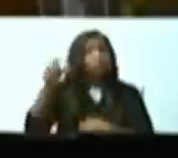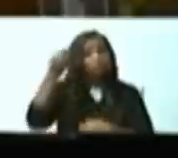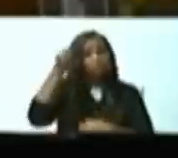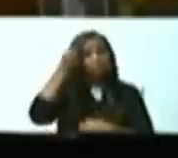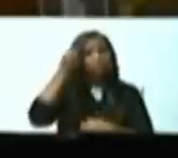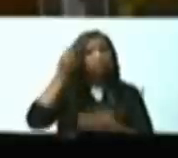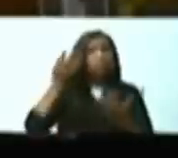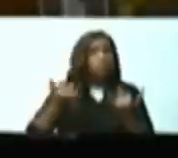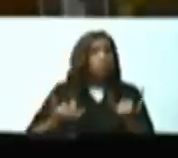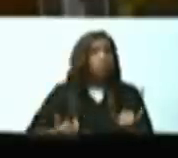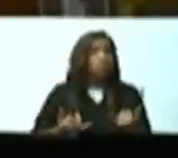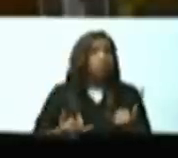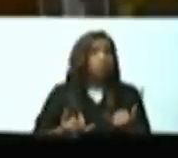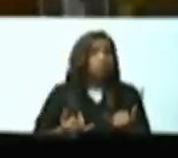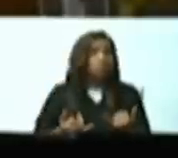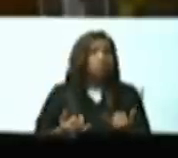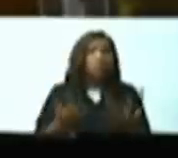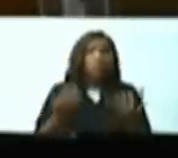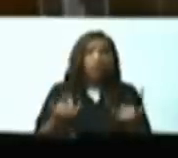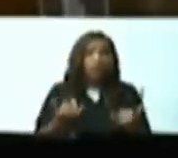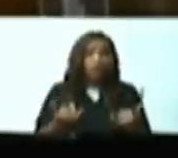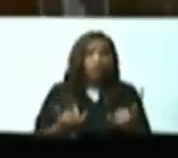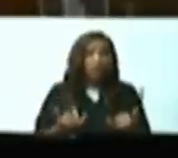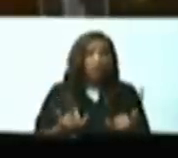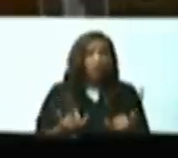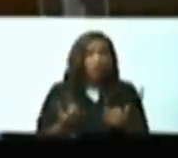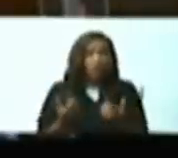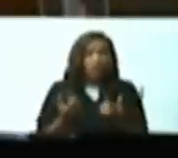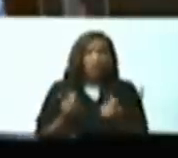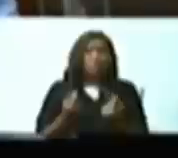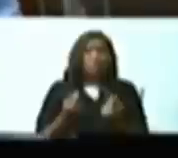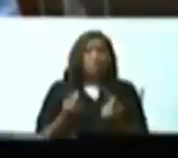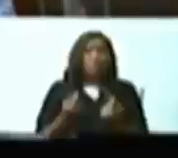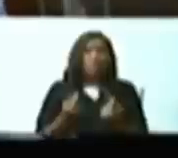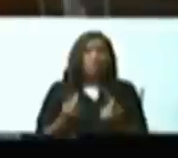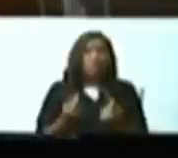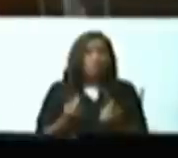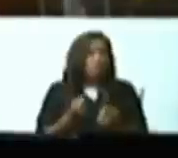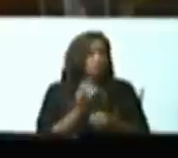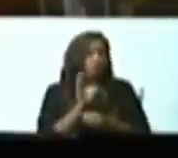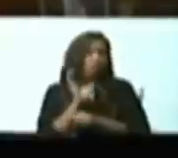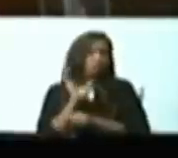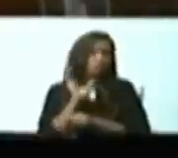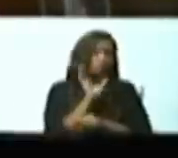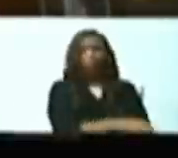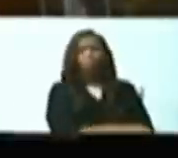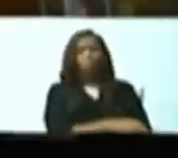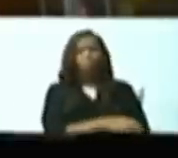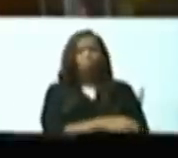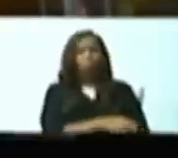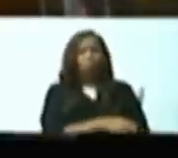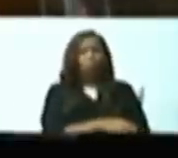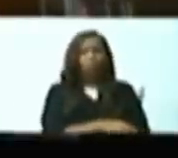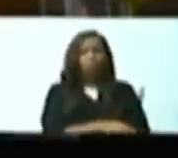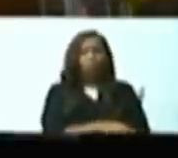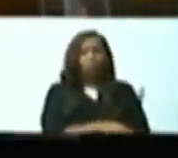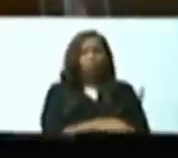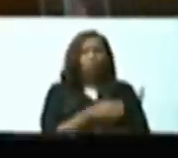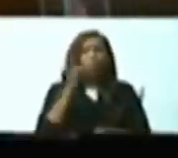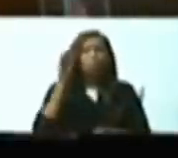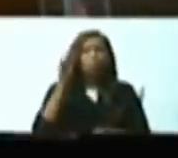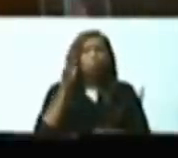mal tramada, lo que sea que haya sido que pasó ahí. Evidentemente eso hace que eso sea como